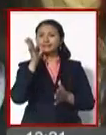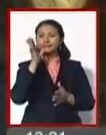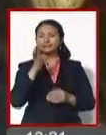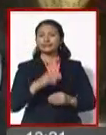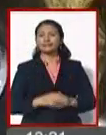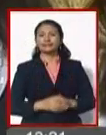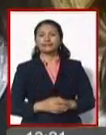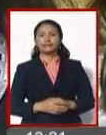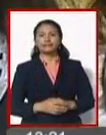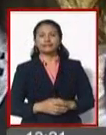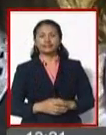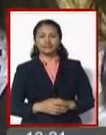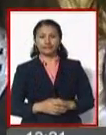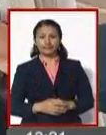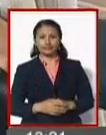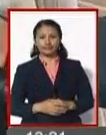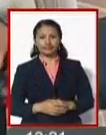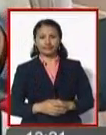mamá?